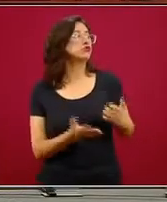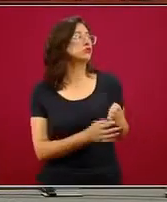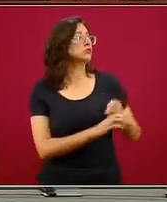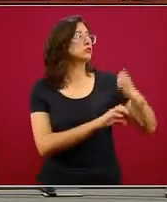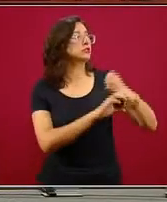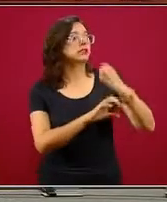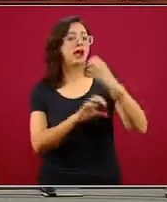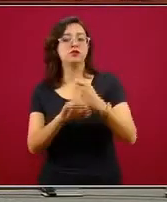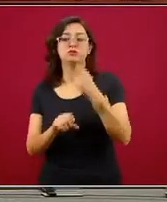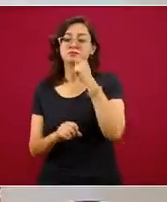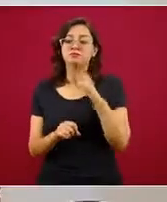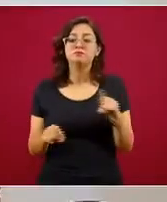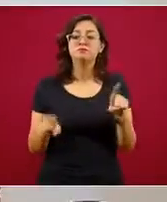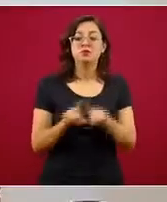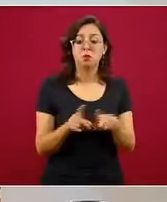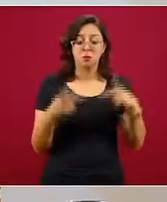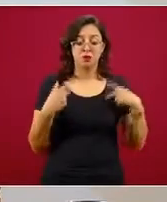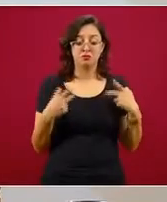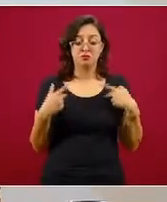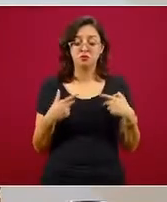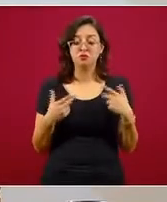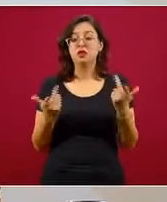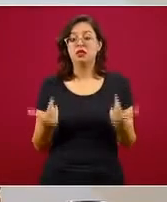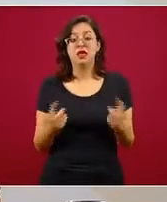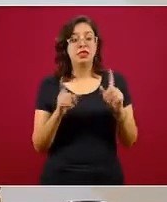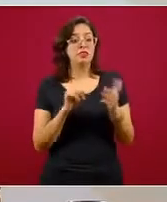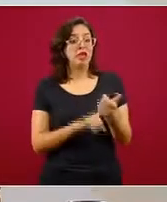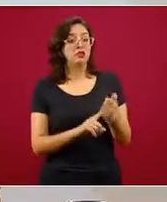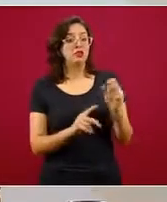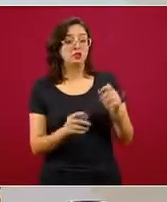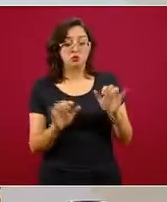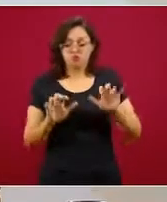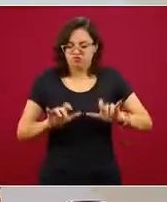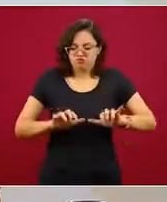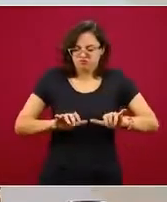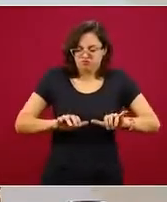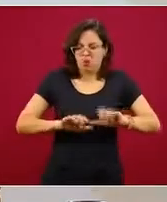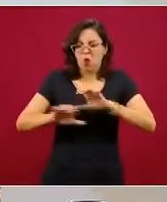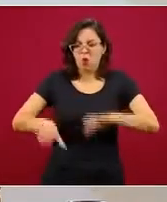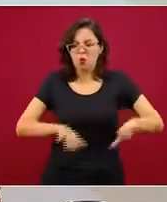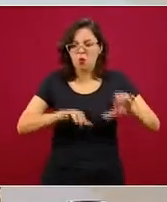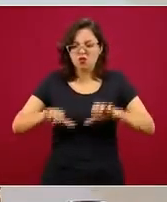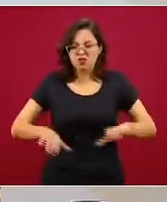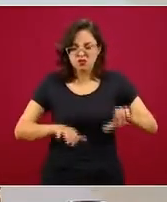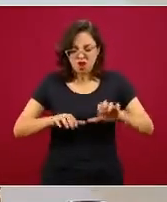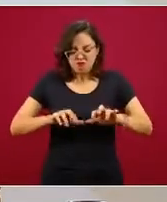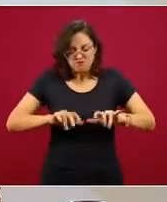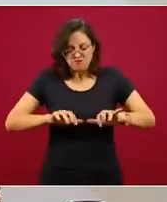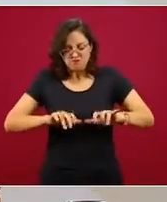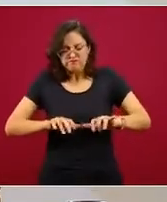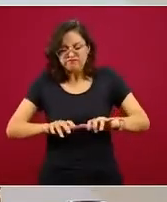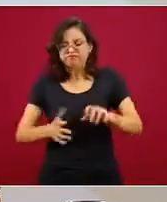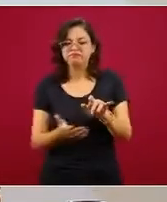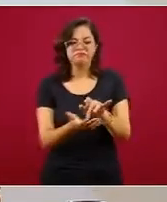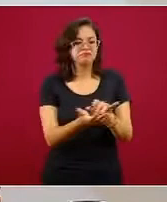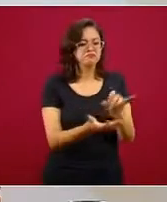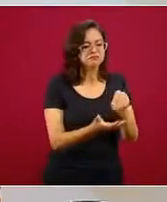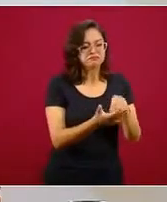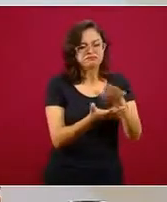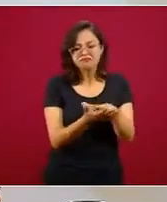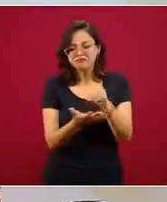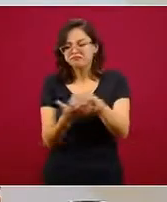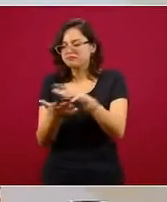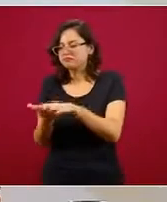cierto, gracias a las personas que están en las unidades de salud, capturando los datos, llenando los estudios epidemiológicos, tomando las